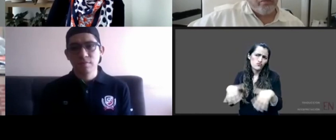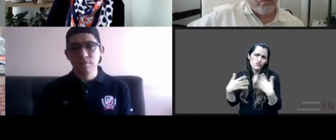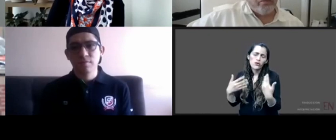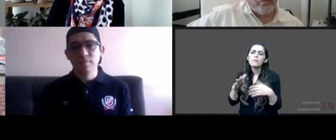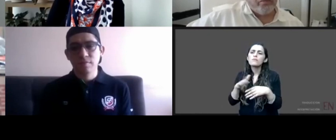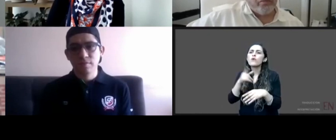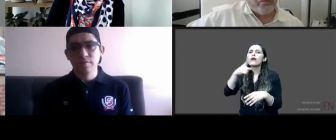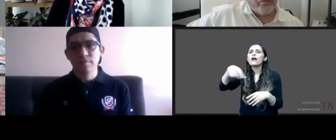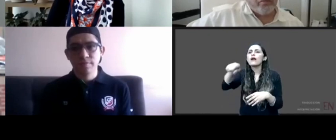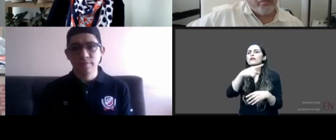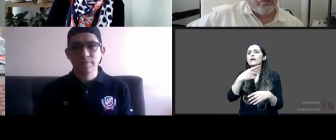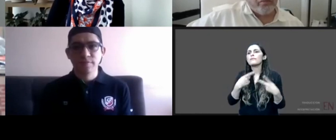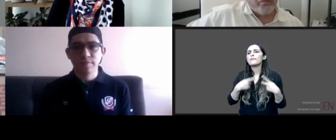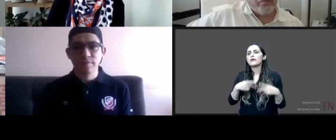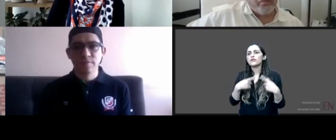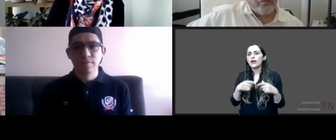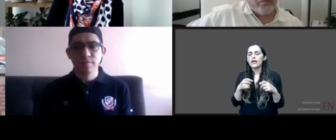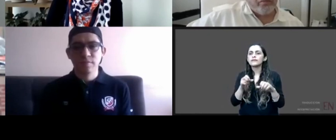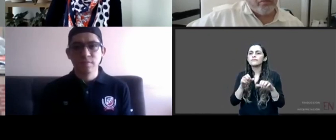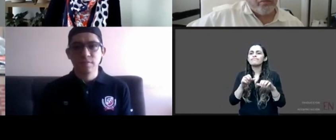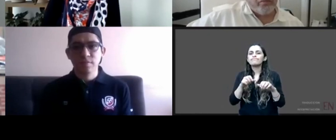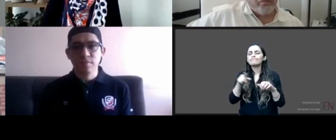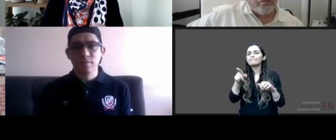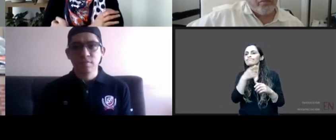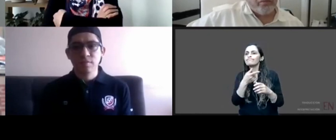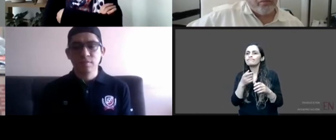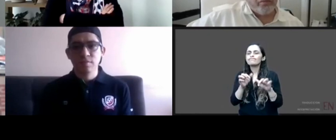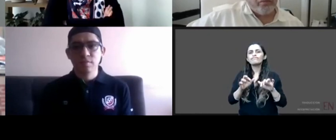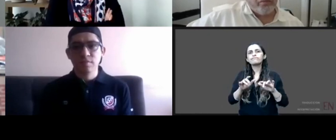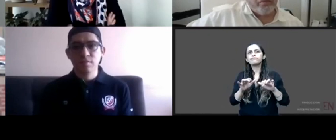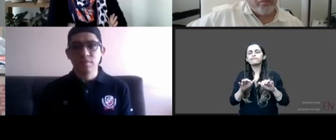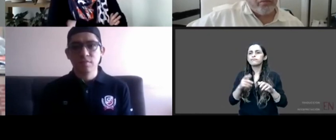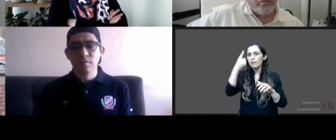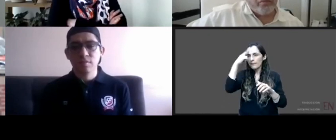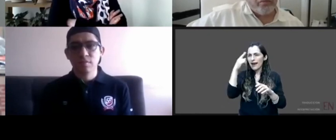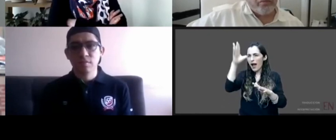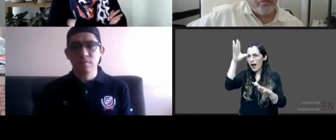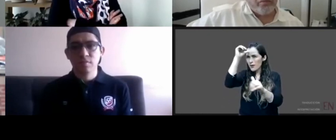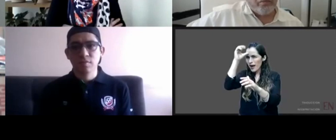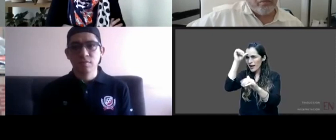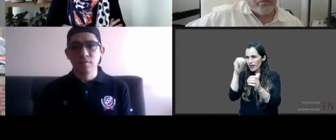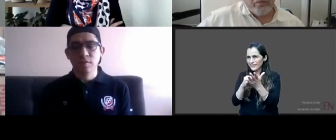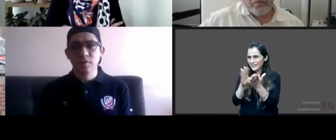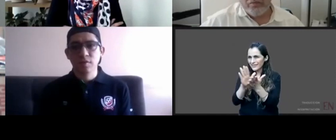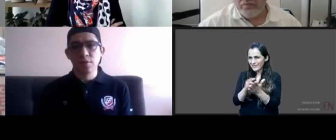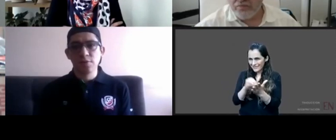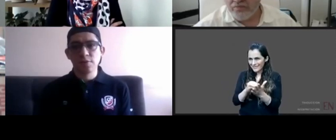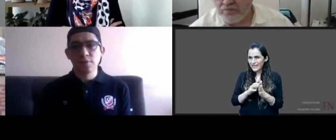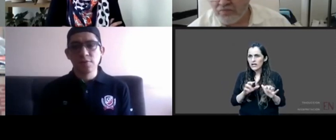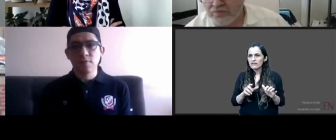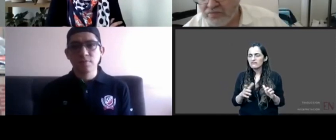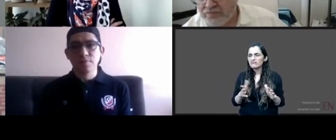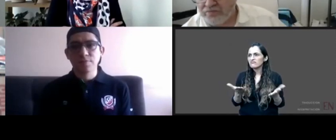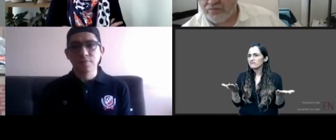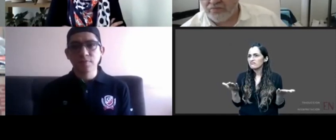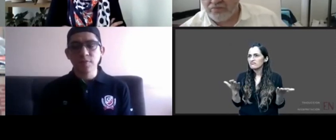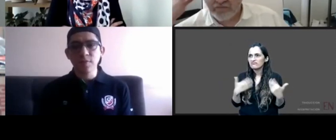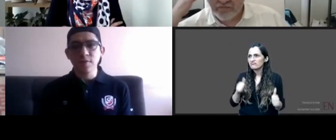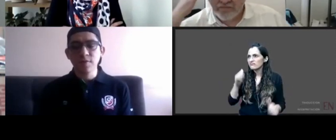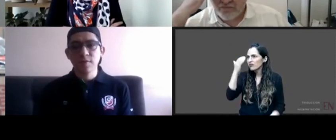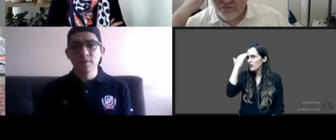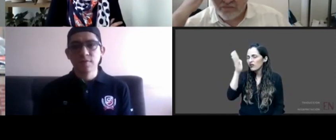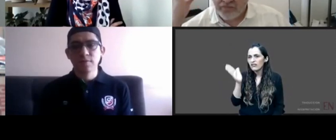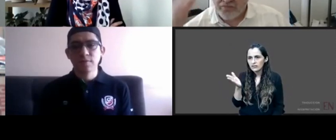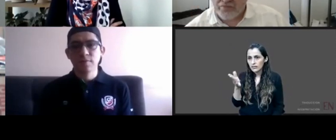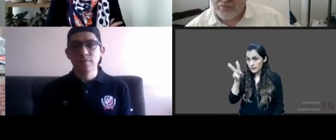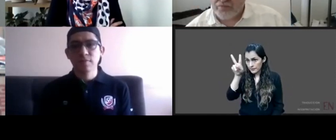muchas veces o desconocen o no son sensibles ante esa situación y no